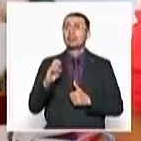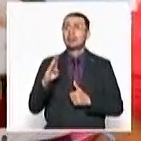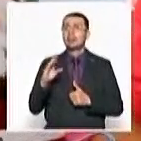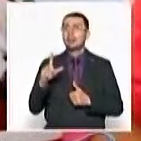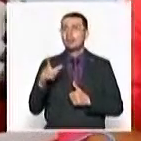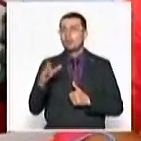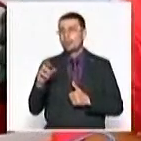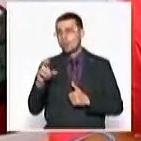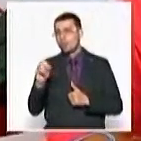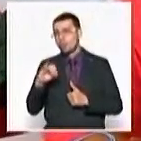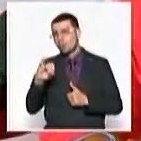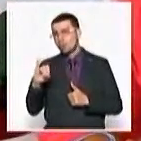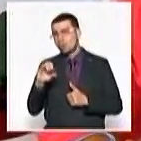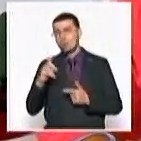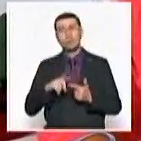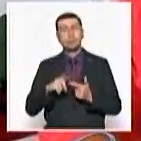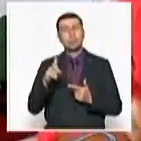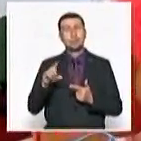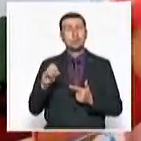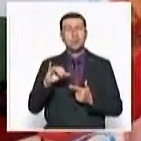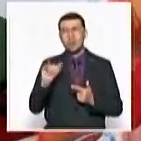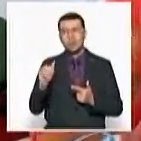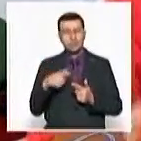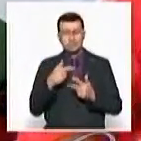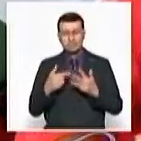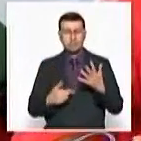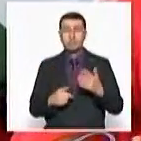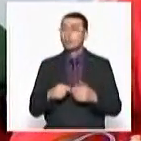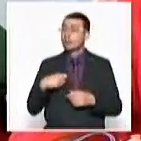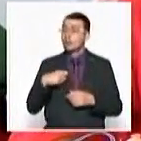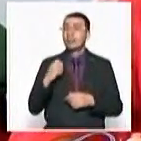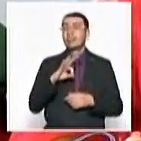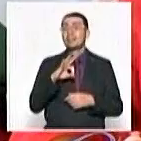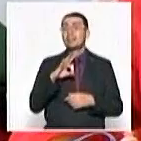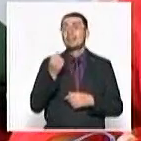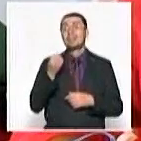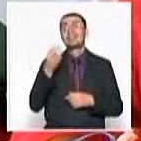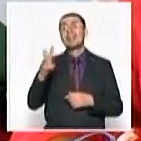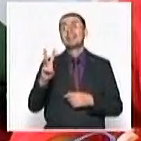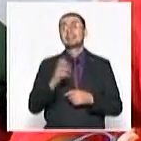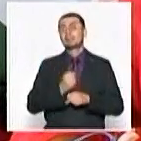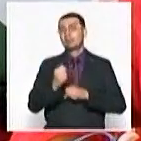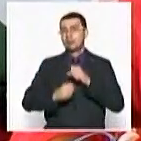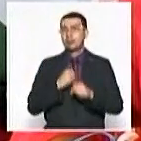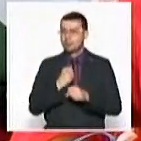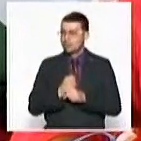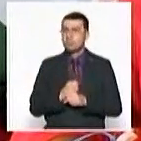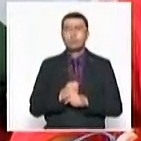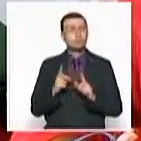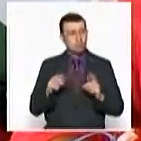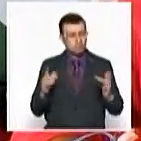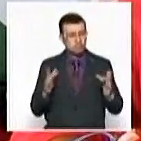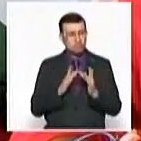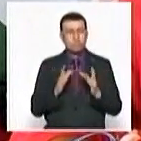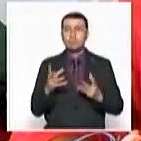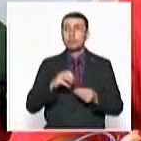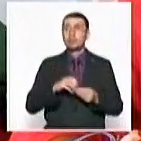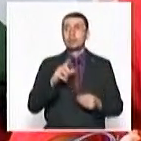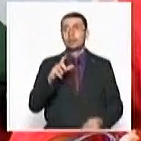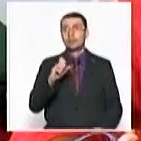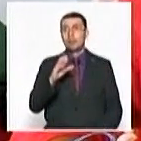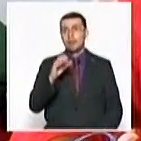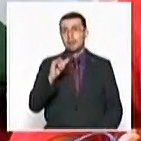de muchos componentes, y es un producto que lleva pues 13 años en el mercado con unos resultados maravillosos. Lo pueden combinar con la lecitina de